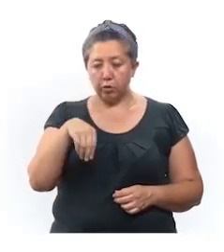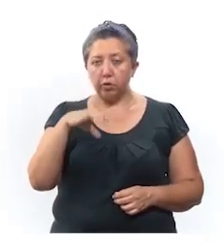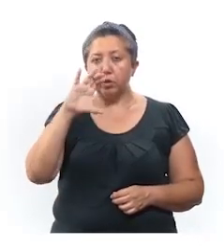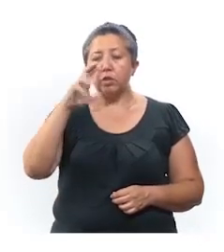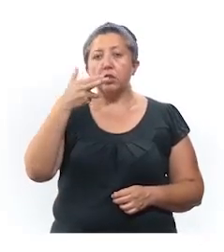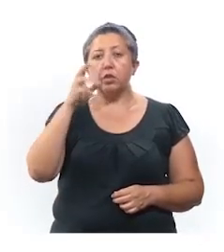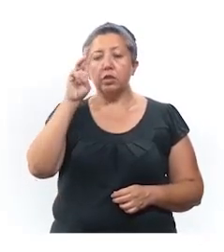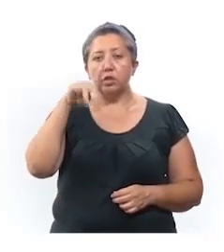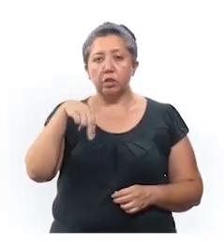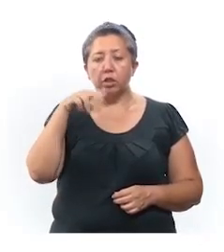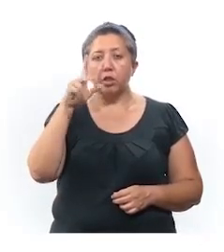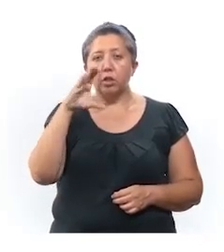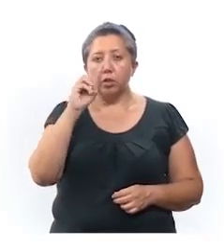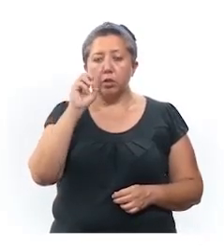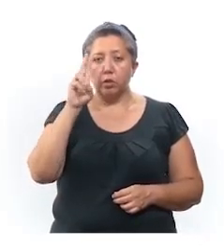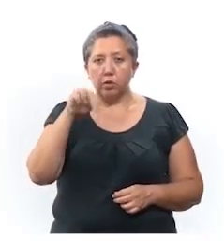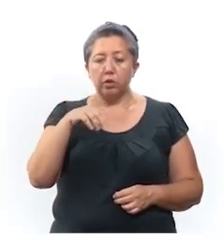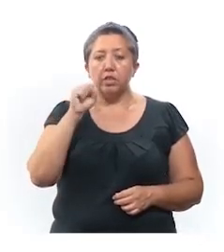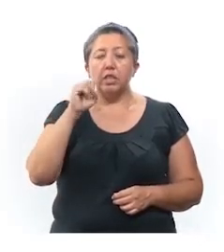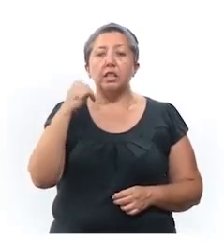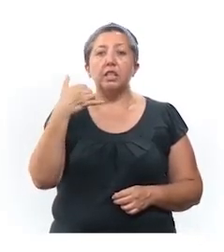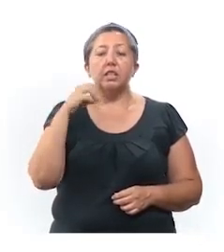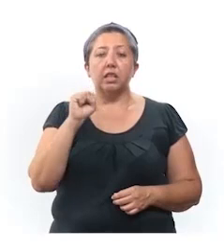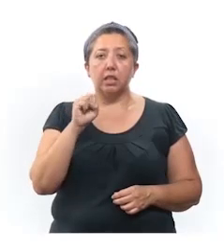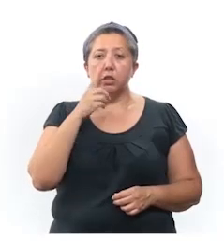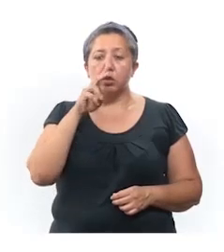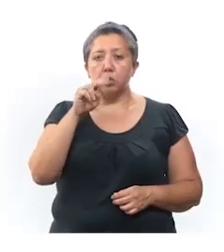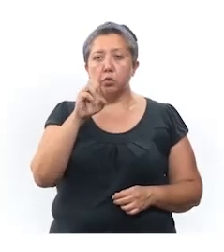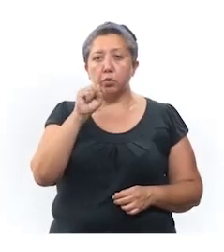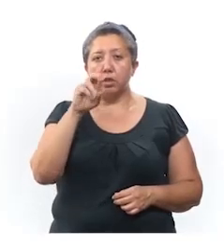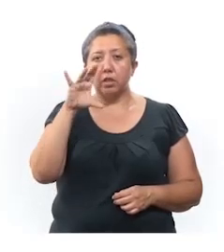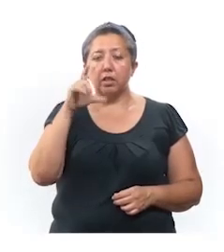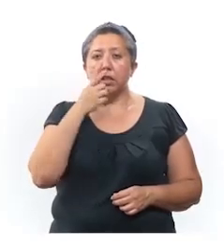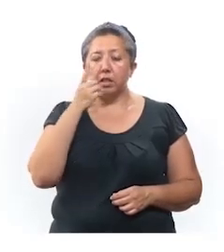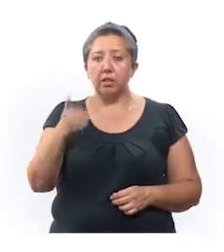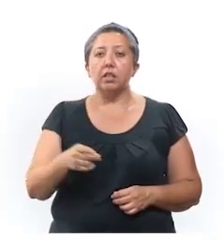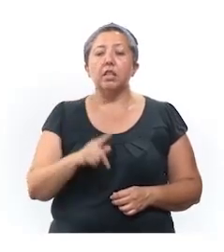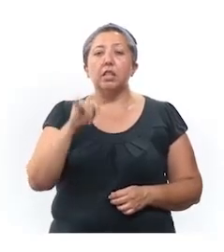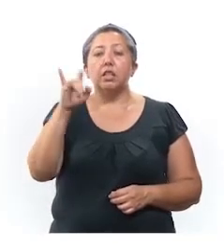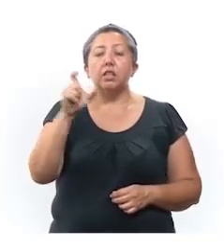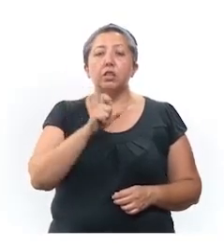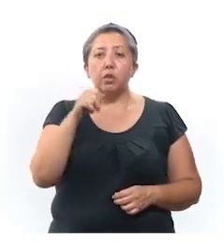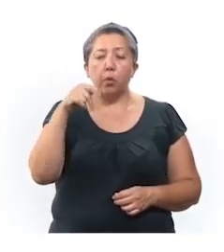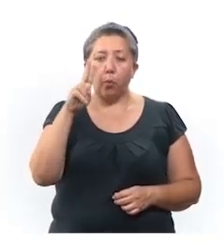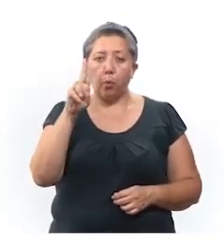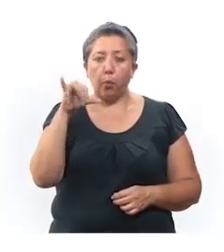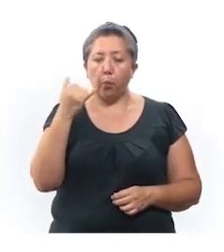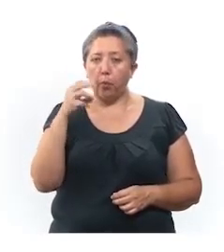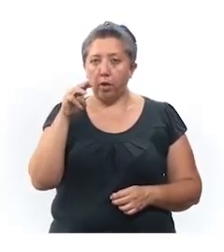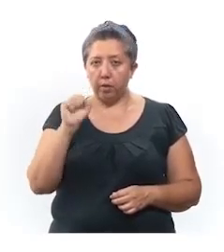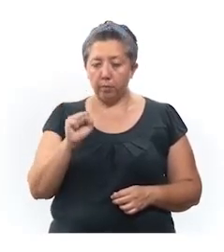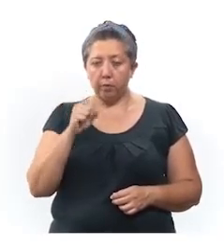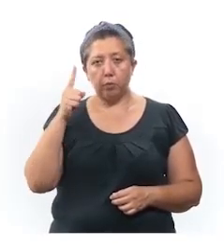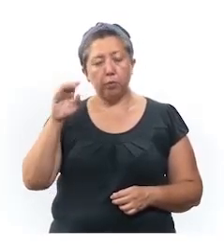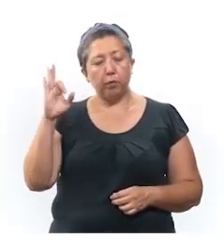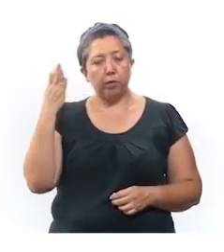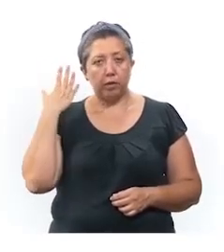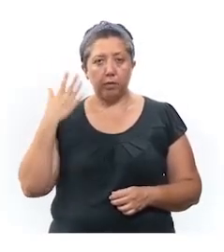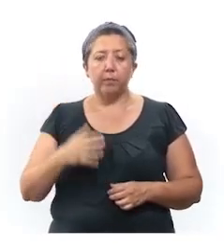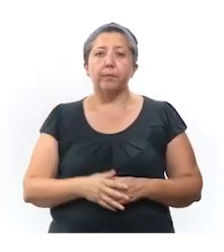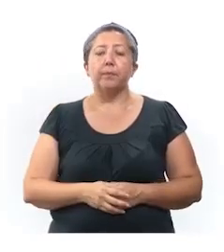Chancom, Copomá, Mocochá, Zacalum, Sellé, Suquilá, Tecó, Tixcocop, Tixpehual, Guayma, Yaxcabá y 1